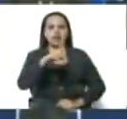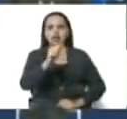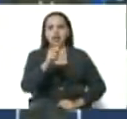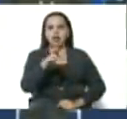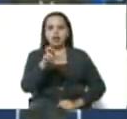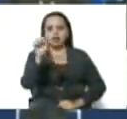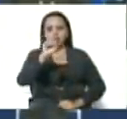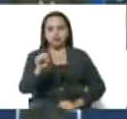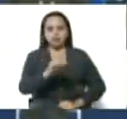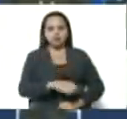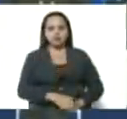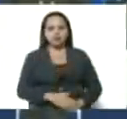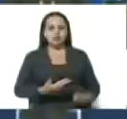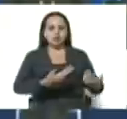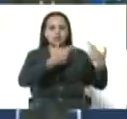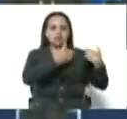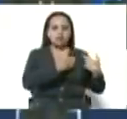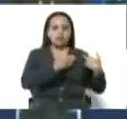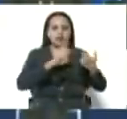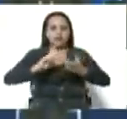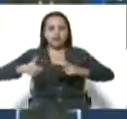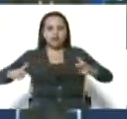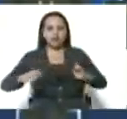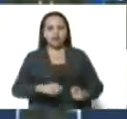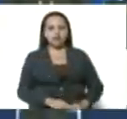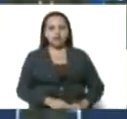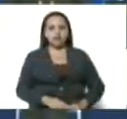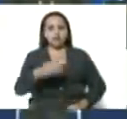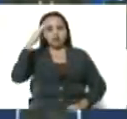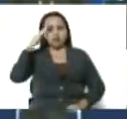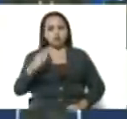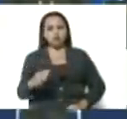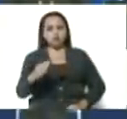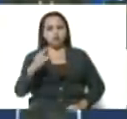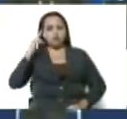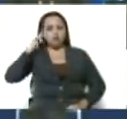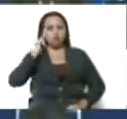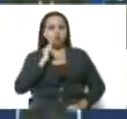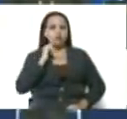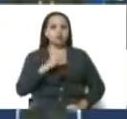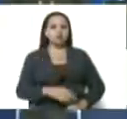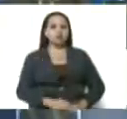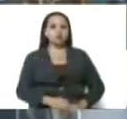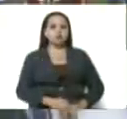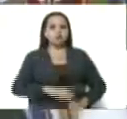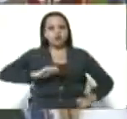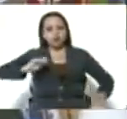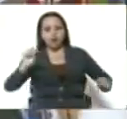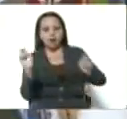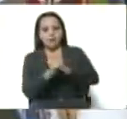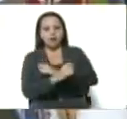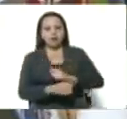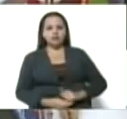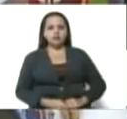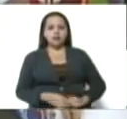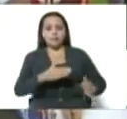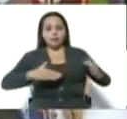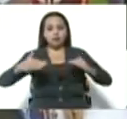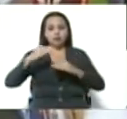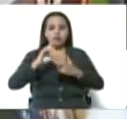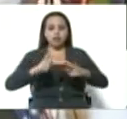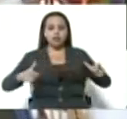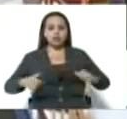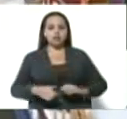como comandante general del ejército bolivariano en reemplazo del mayor general